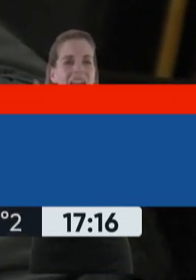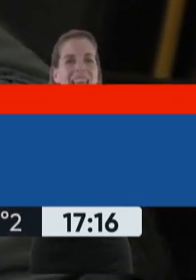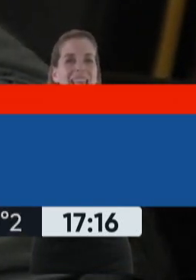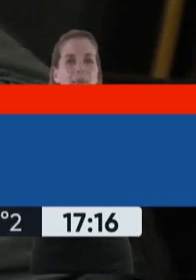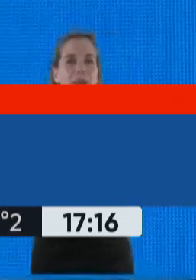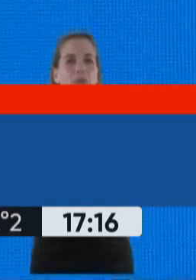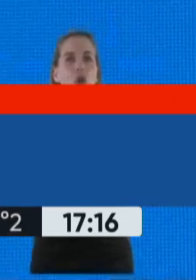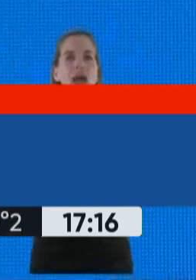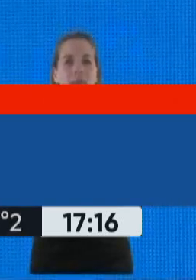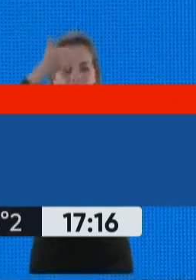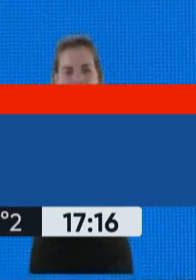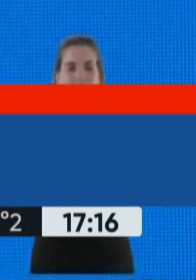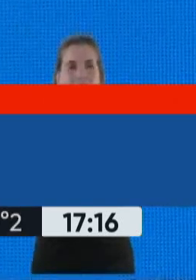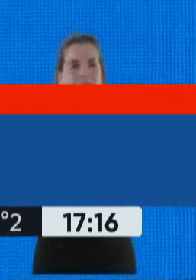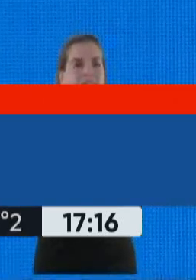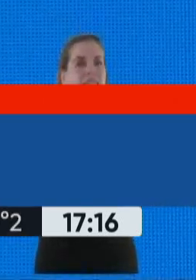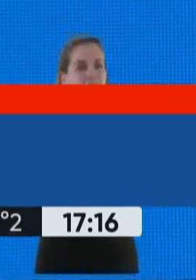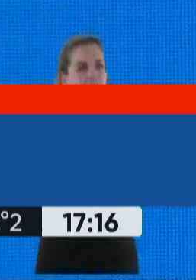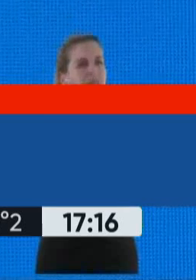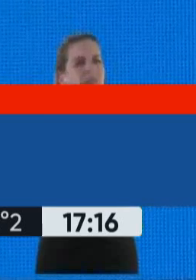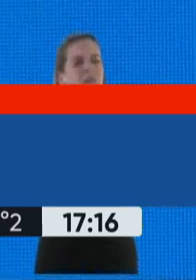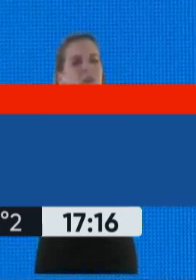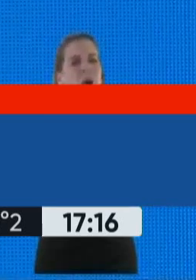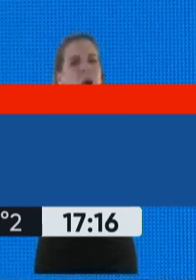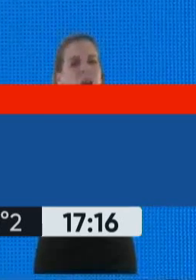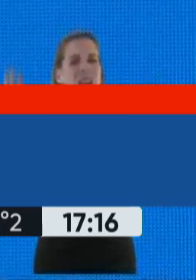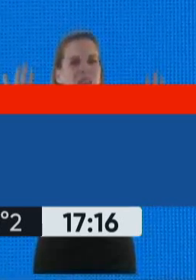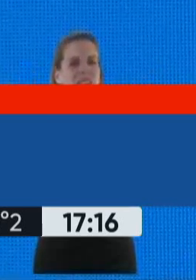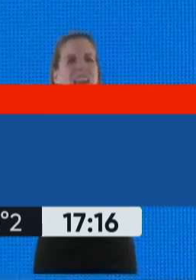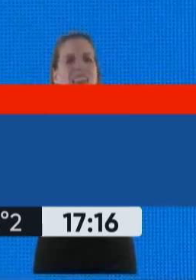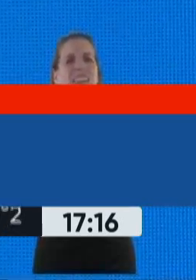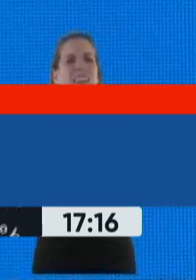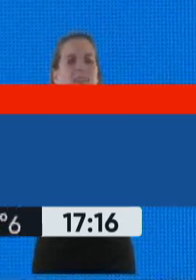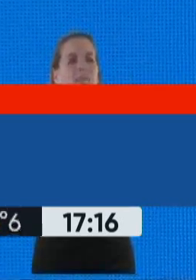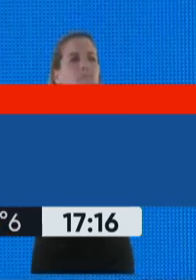nadie. Porque es muy feo decirle a todos, no podemos.